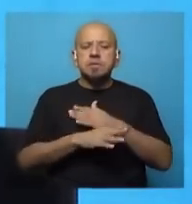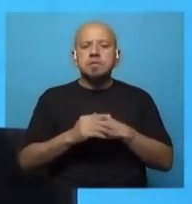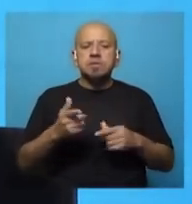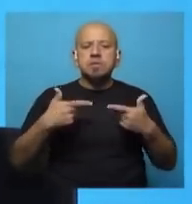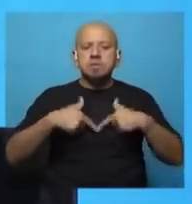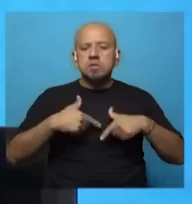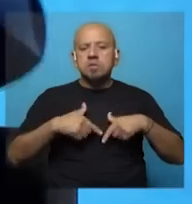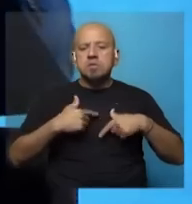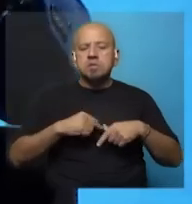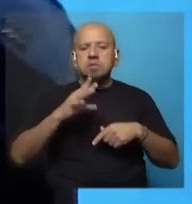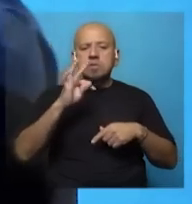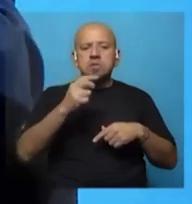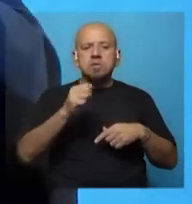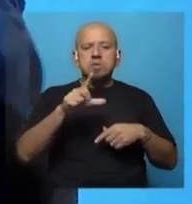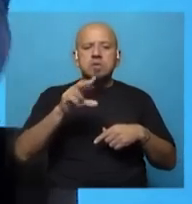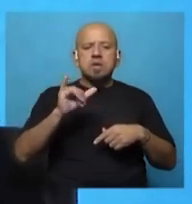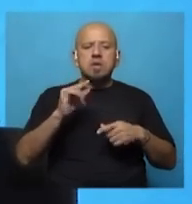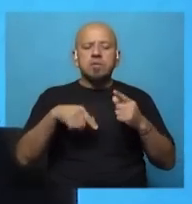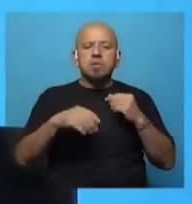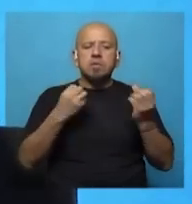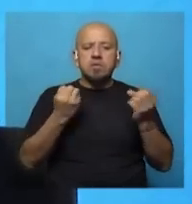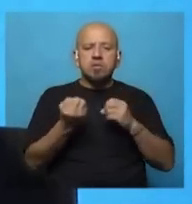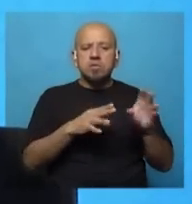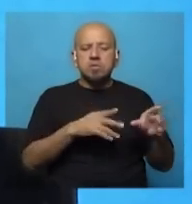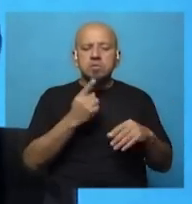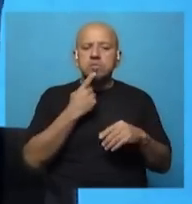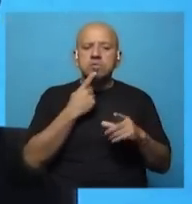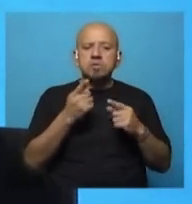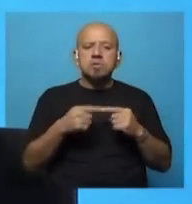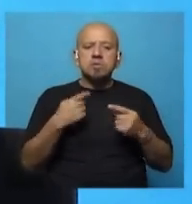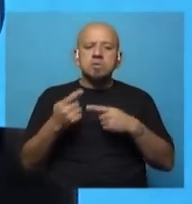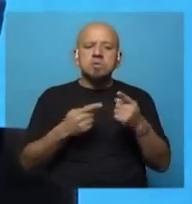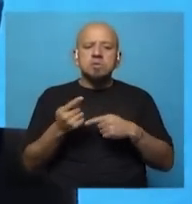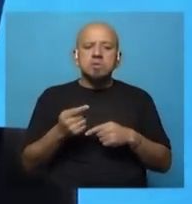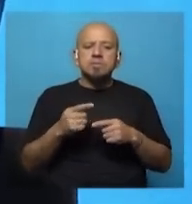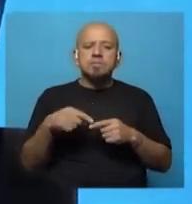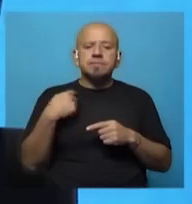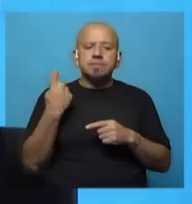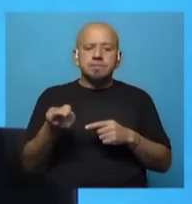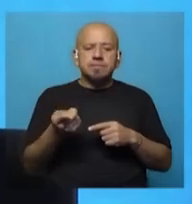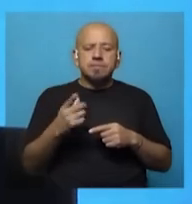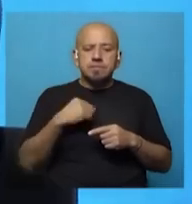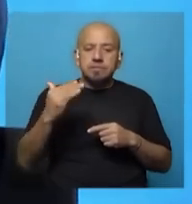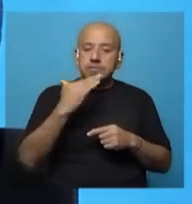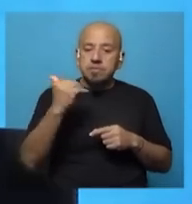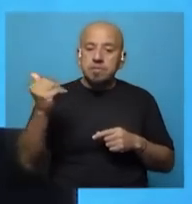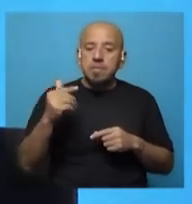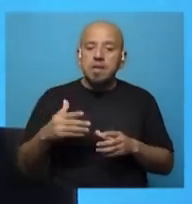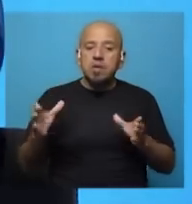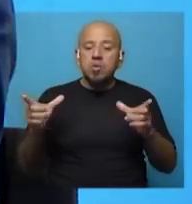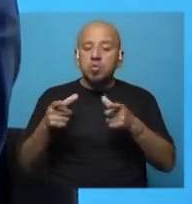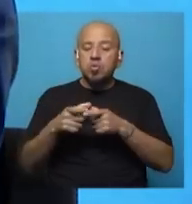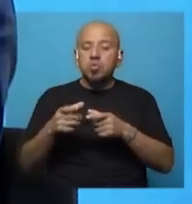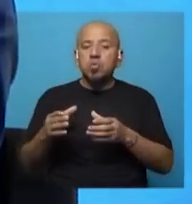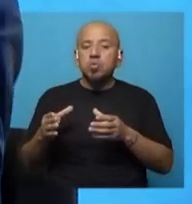cancillería contable Bueno tal y después abandonó la política de ella se mantuvo en ese puesto precisamente mañana fue citada por la bancada de